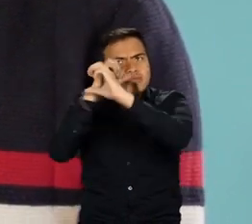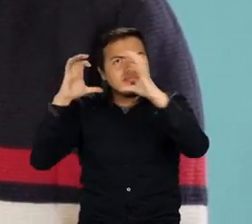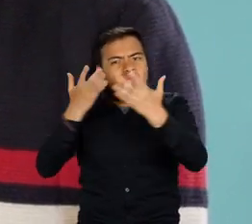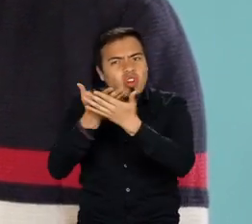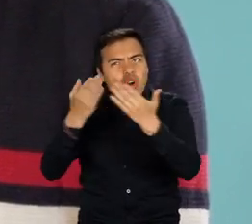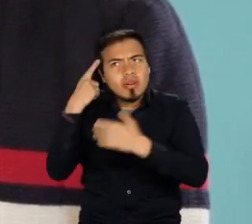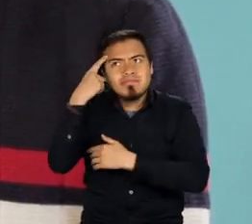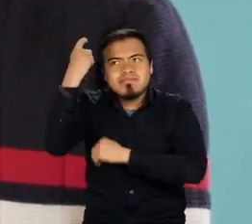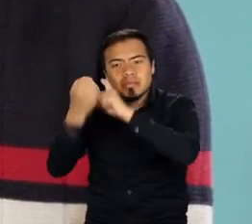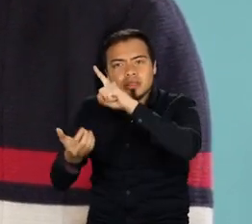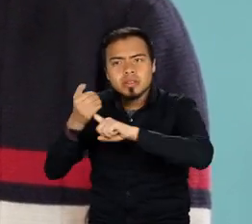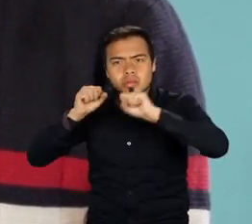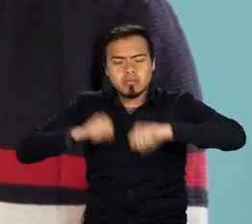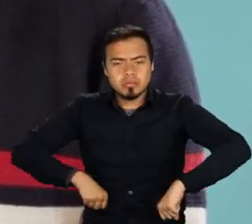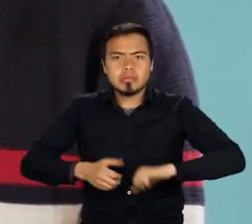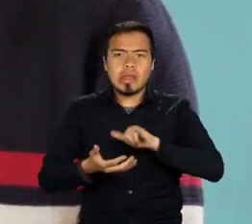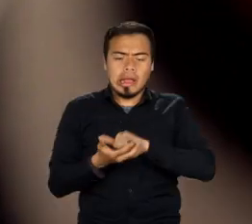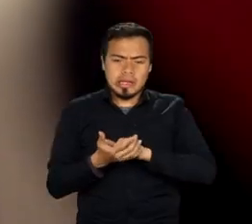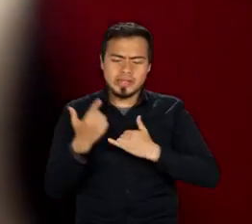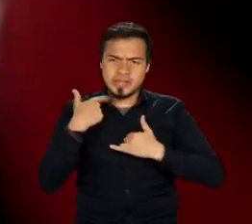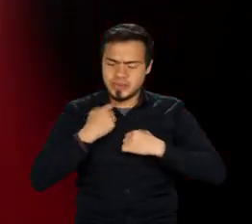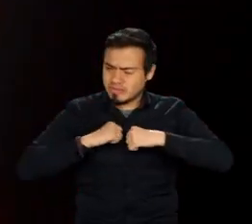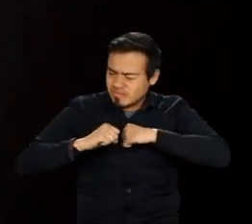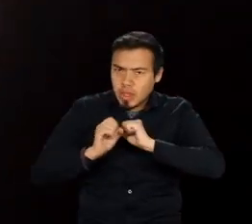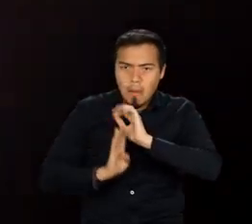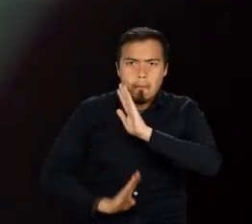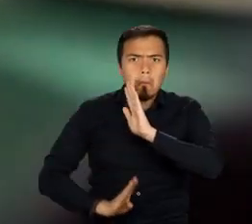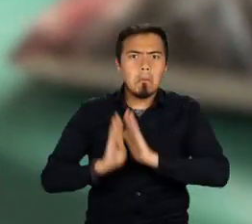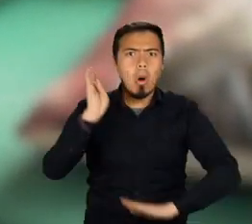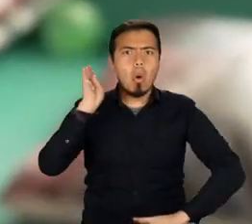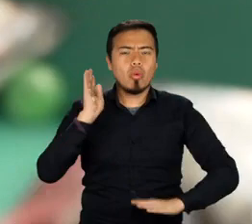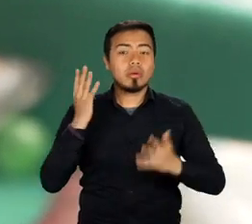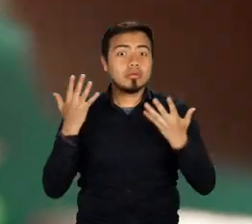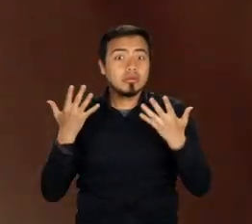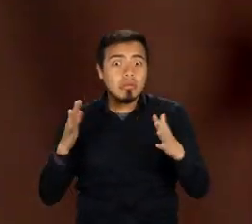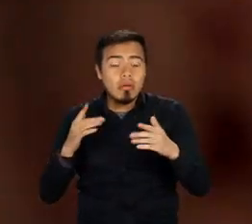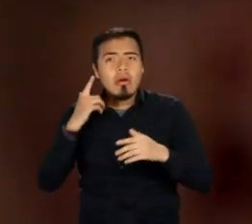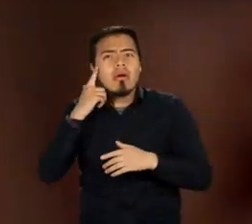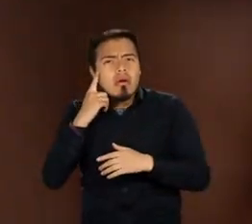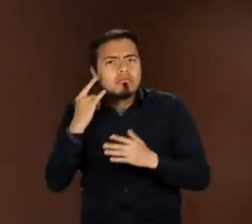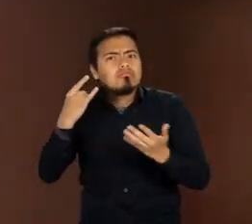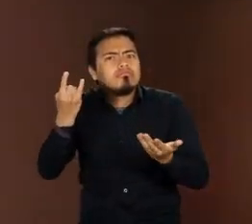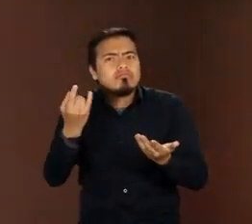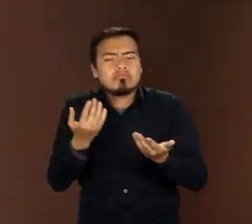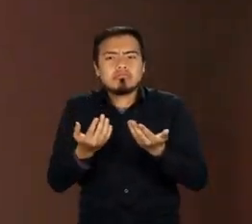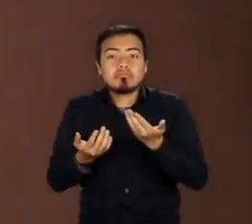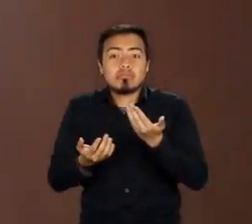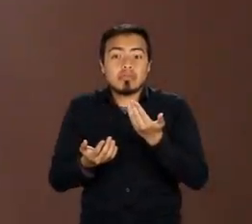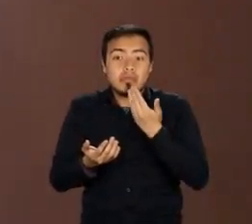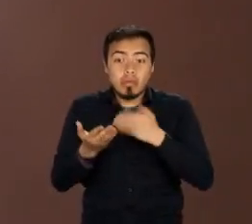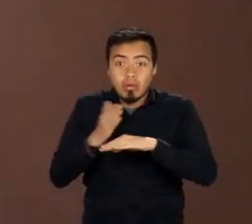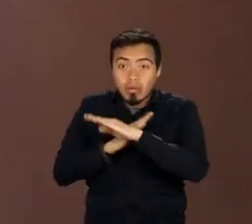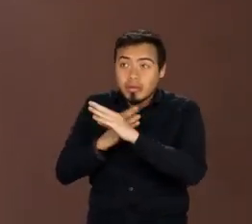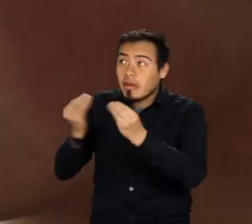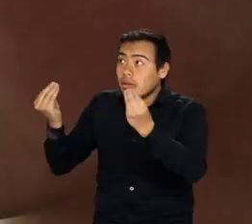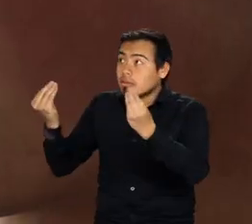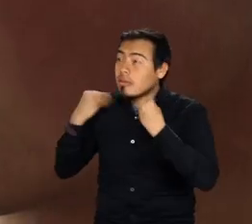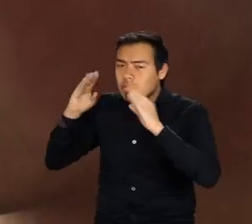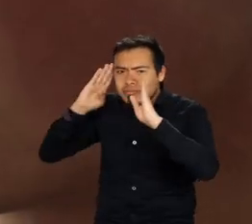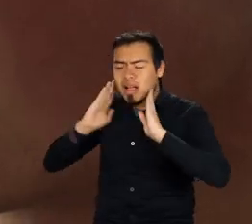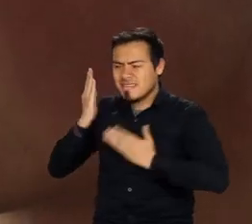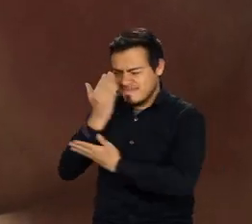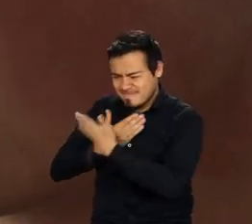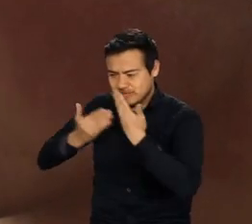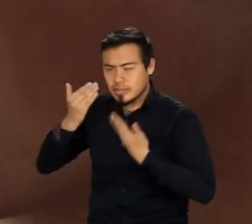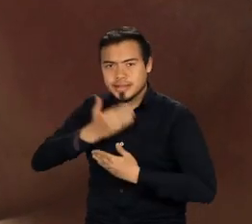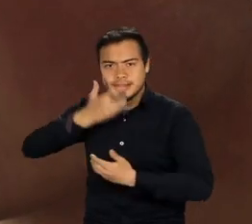alcanzar. Entonces, creo que nunca la perdí. Lo supero ya cuando me empiezan a hacer los exámenes de